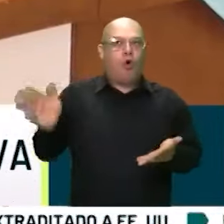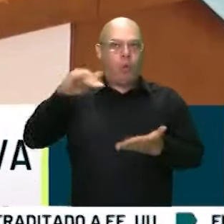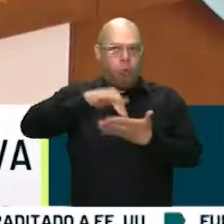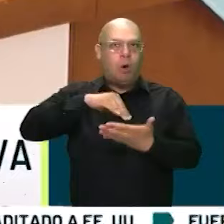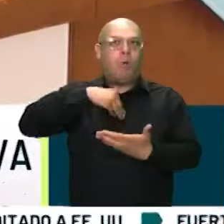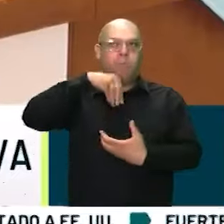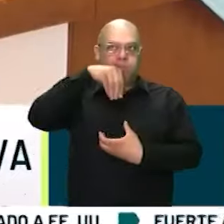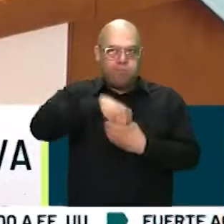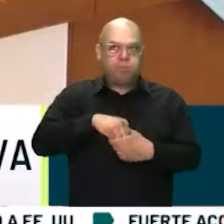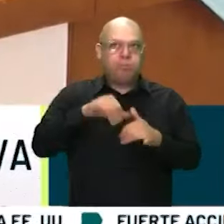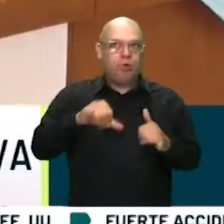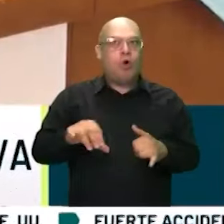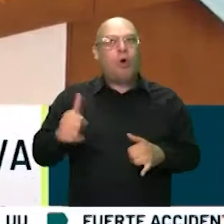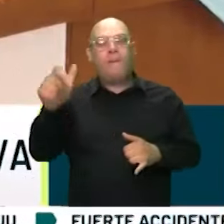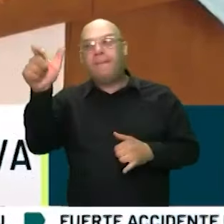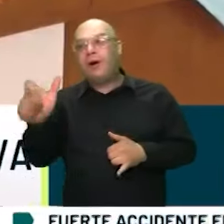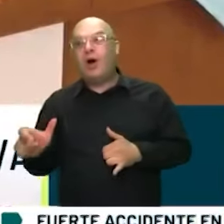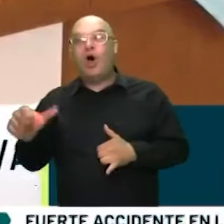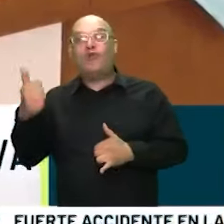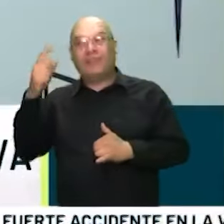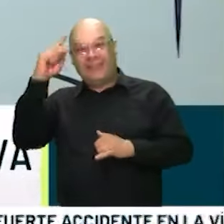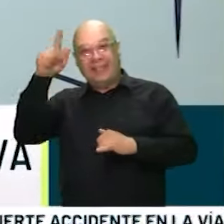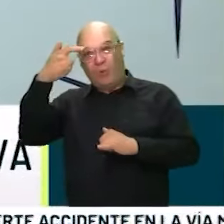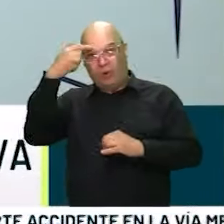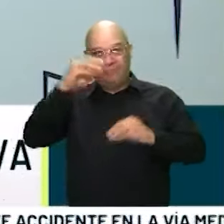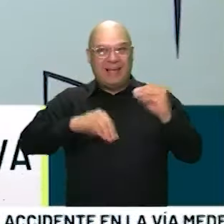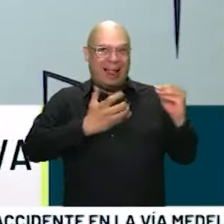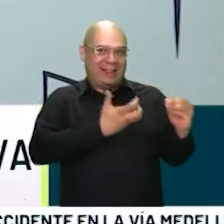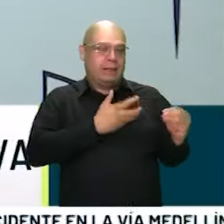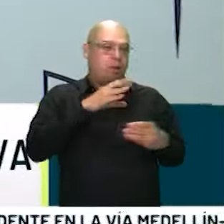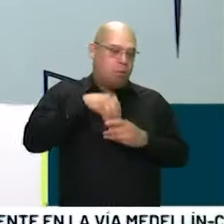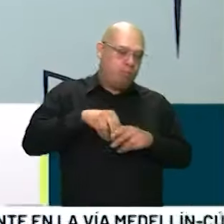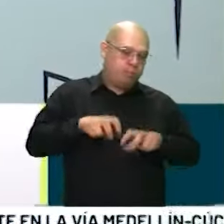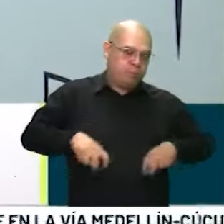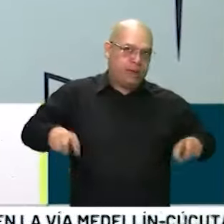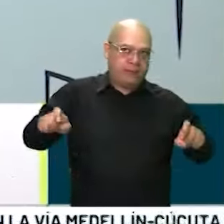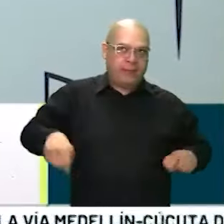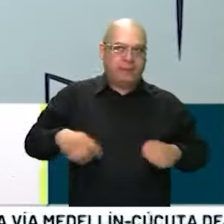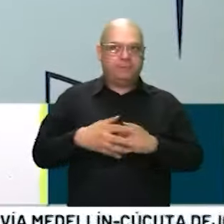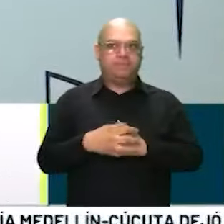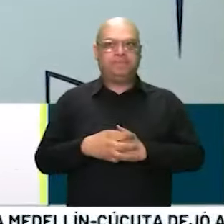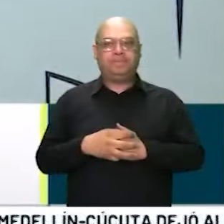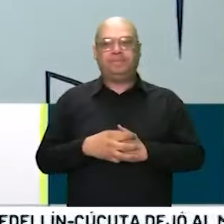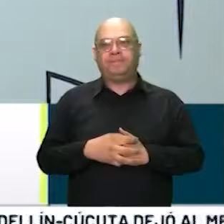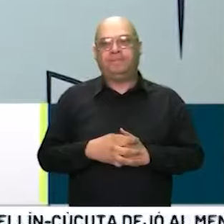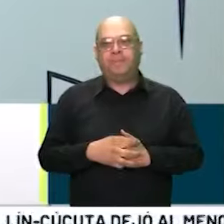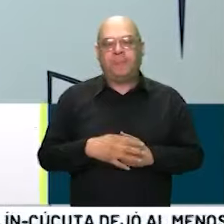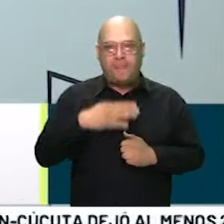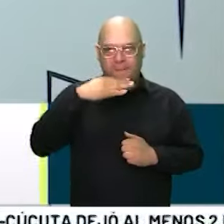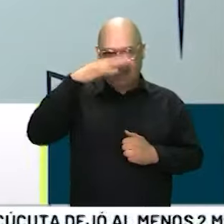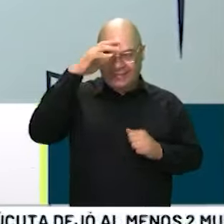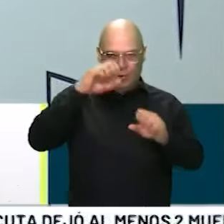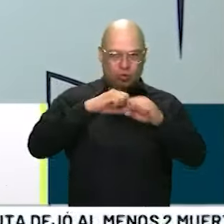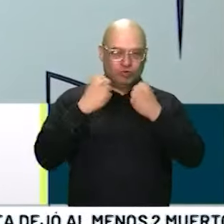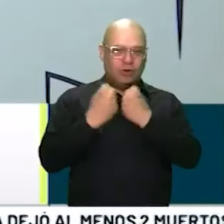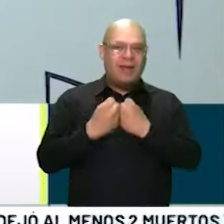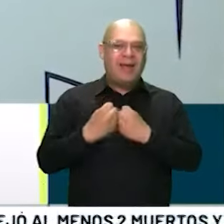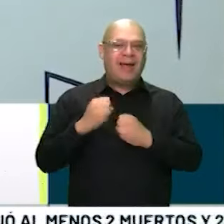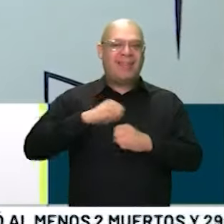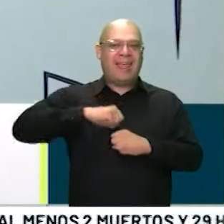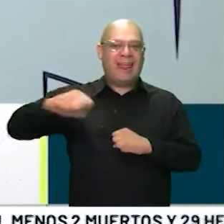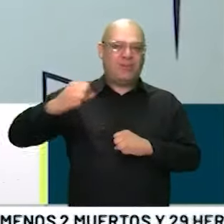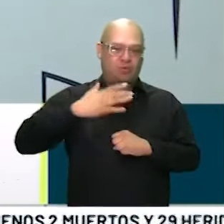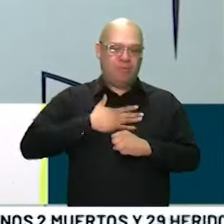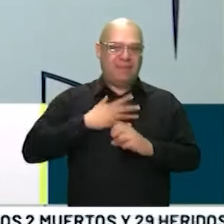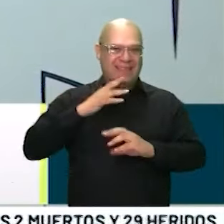o alguno de los otros dos opositores el consejo de Medellín violó los derechos de la oposición el